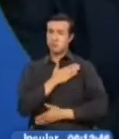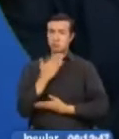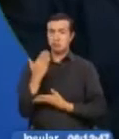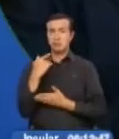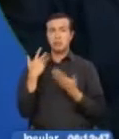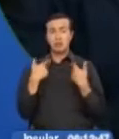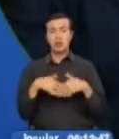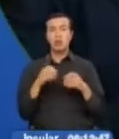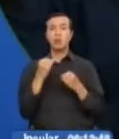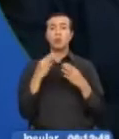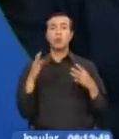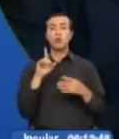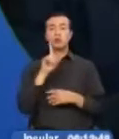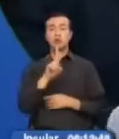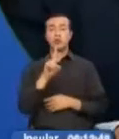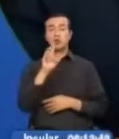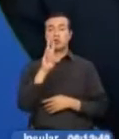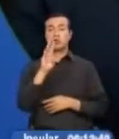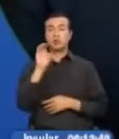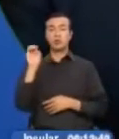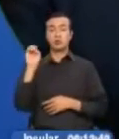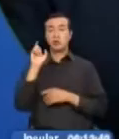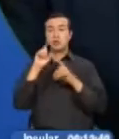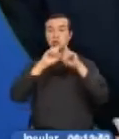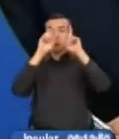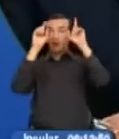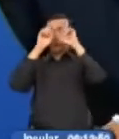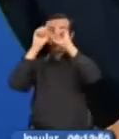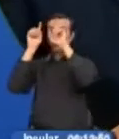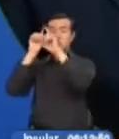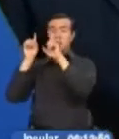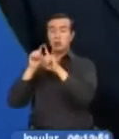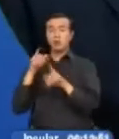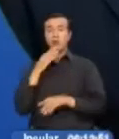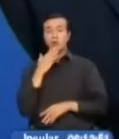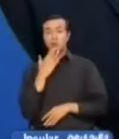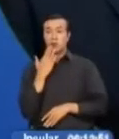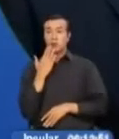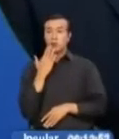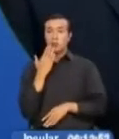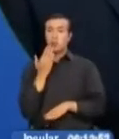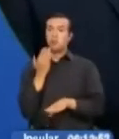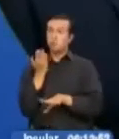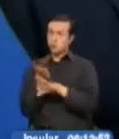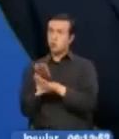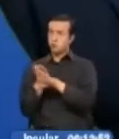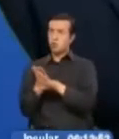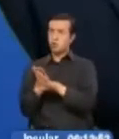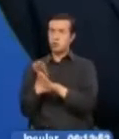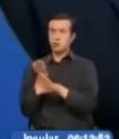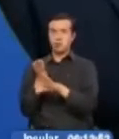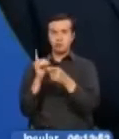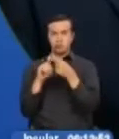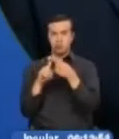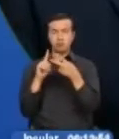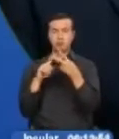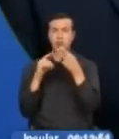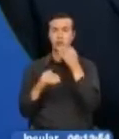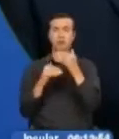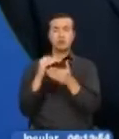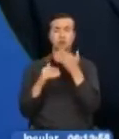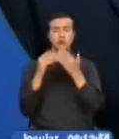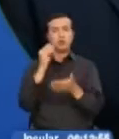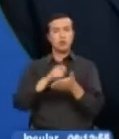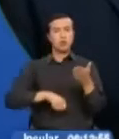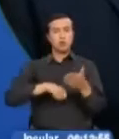y vamos a tener más de 160 proveedores quienes realizaron ofertas al estado llegamos a tener procedimientos de